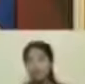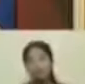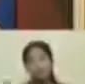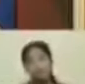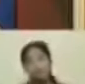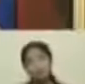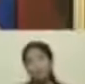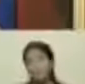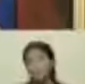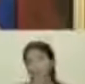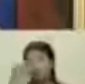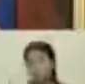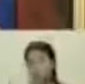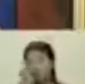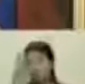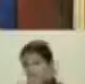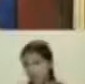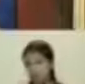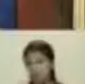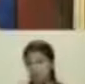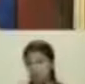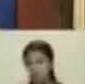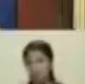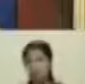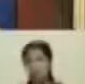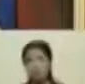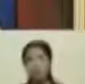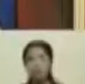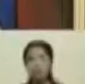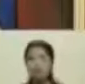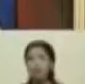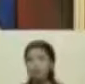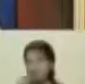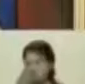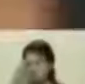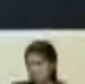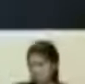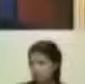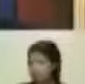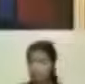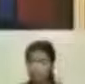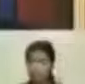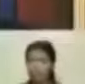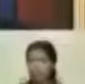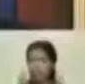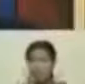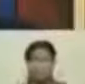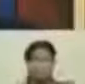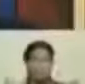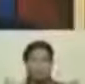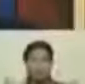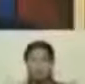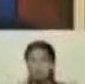ayuda contra la amenaza militar de los Estados Unidos. Que no nos abandone, que no nos abandone. Que no permita que nos